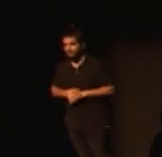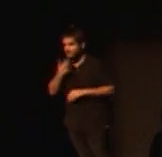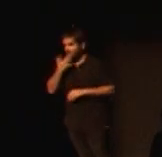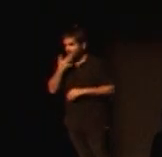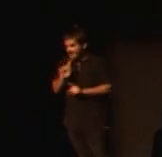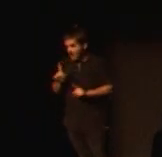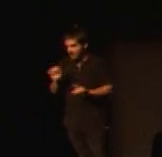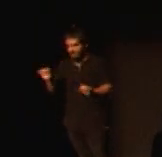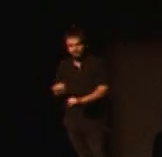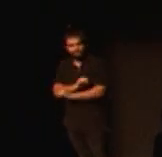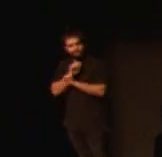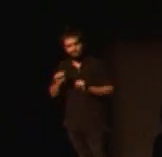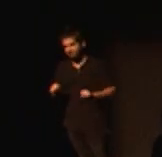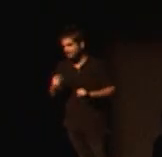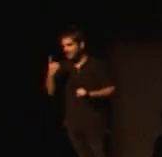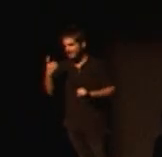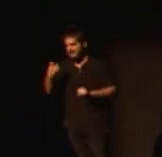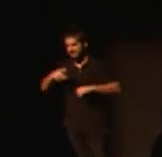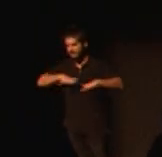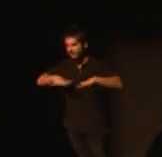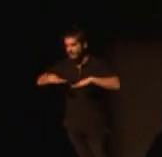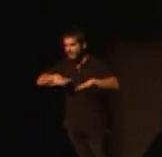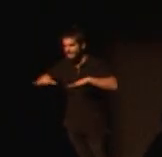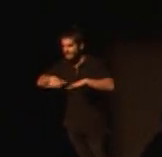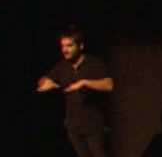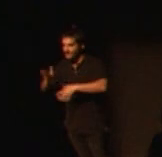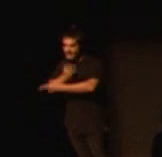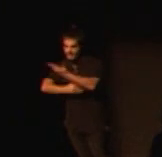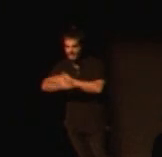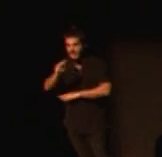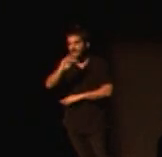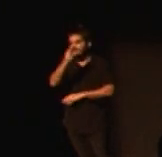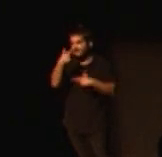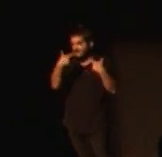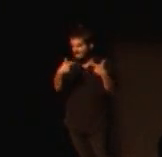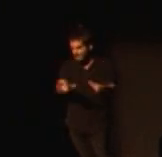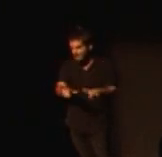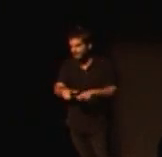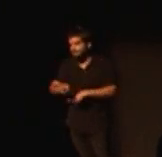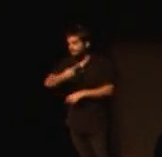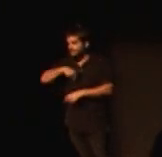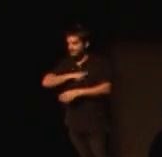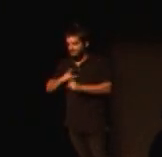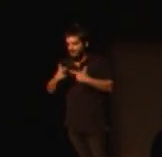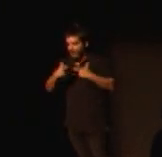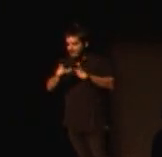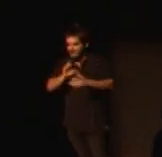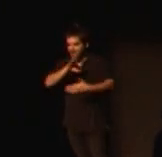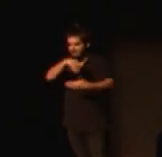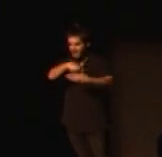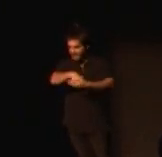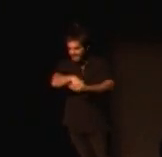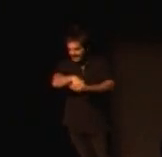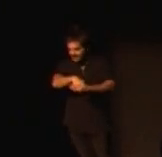Necesitamos al movimiento de la discapacidad, al tercer sector, a la economía social. Somos parte integral de ellos